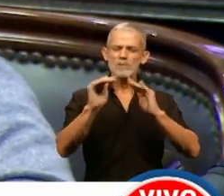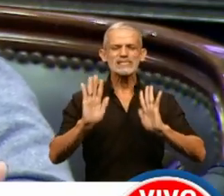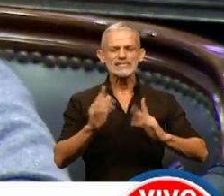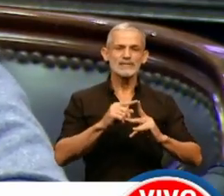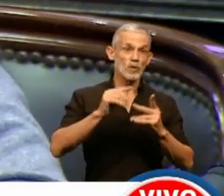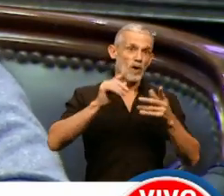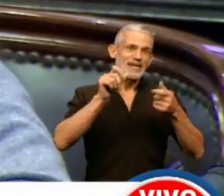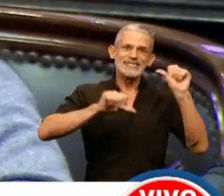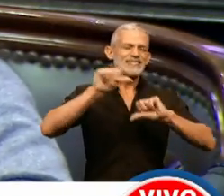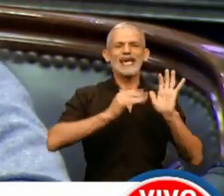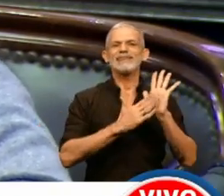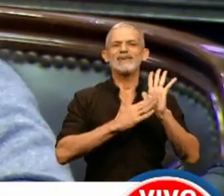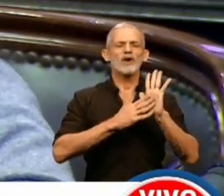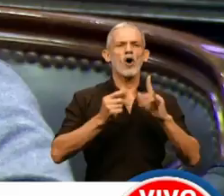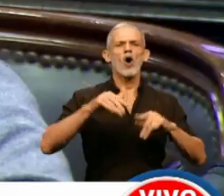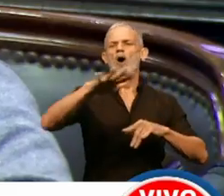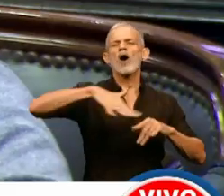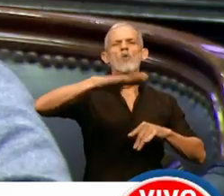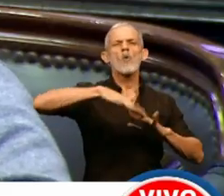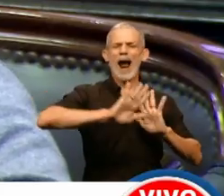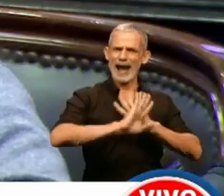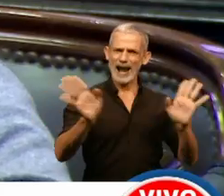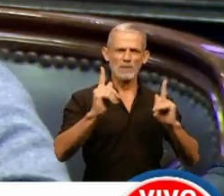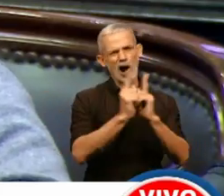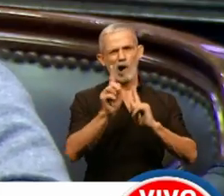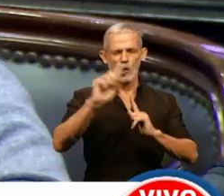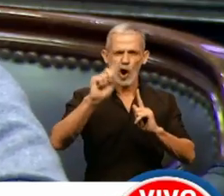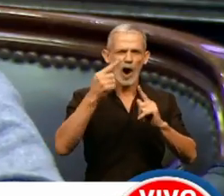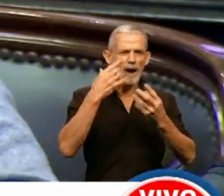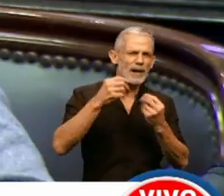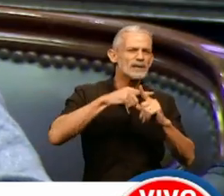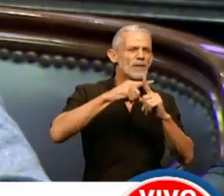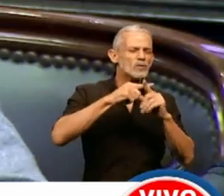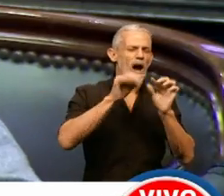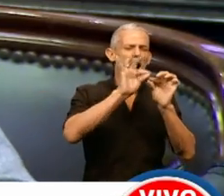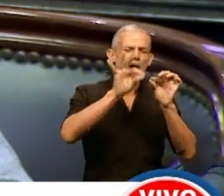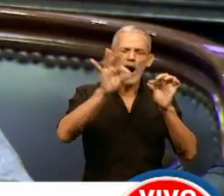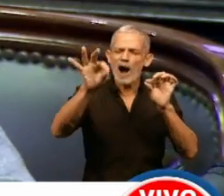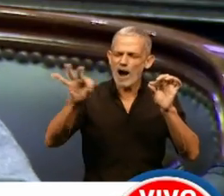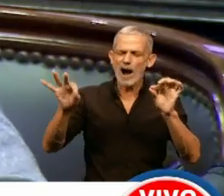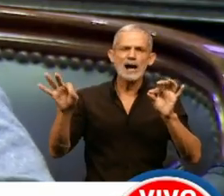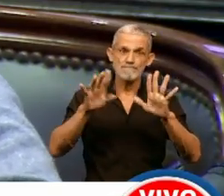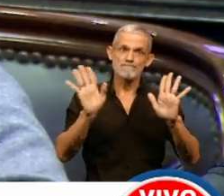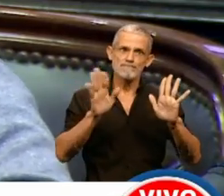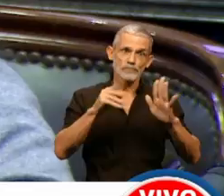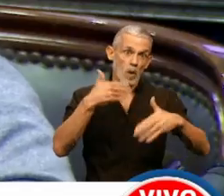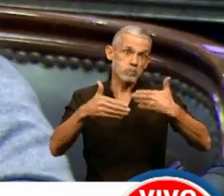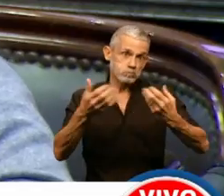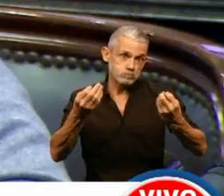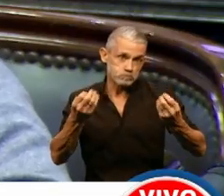en un criterio netamente geográfico político está claro entonces que podríamos decir que es un avance virtuoso